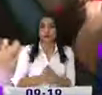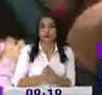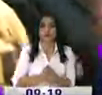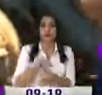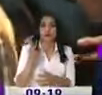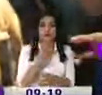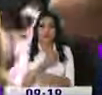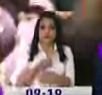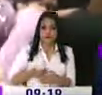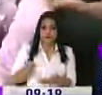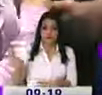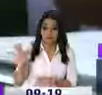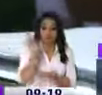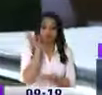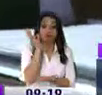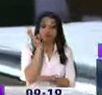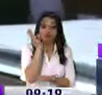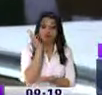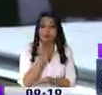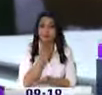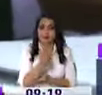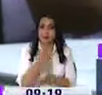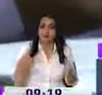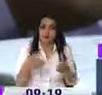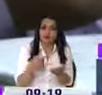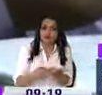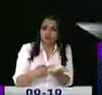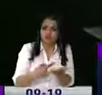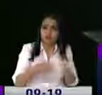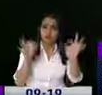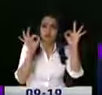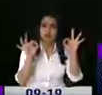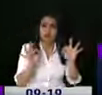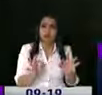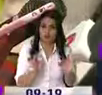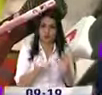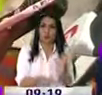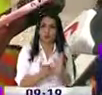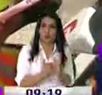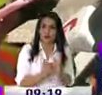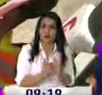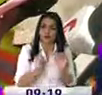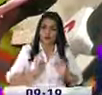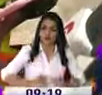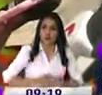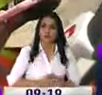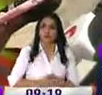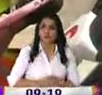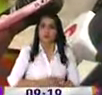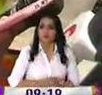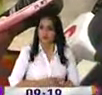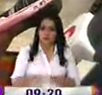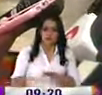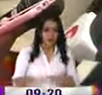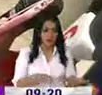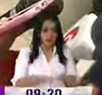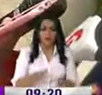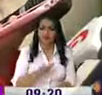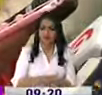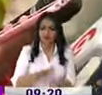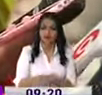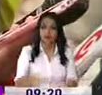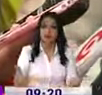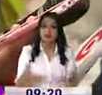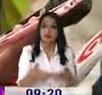vicepresidenta María Alejandra Vicuña argumentó que se analizan las partidas a reactivarse. Tenga la seguridad que se operará con el